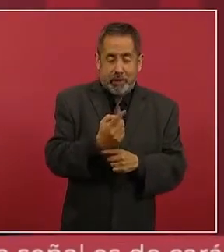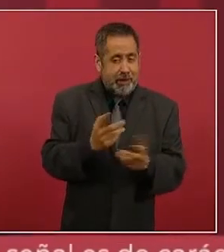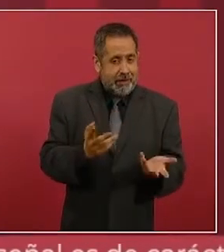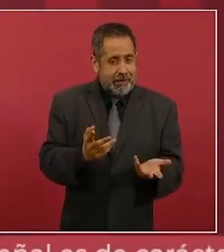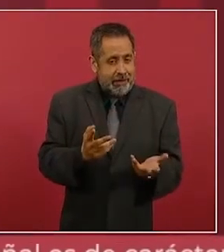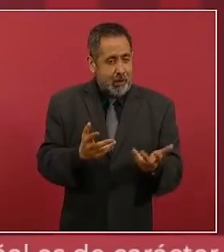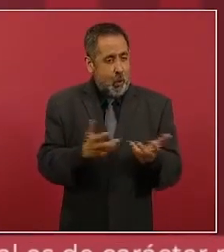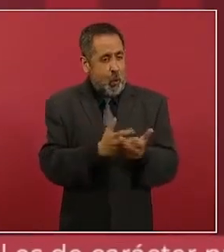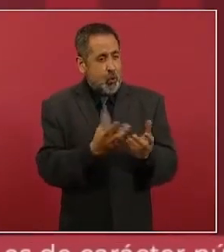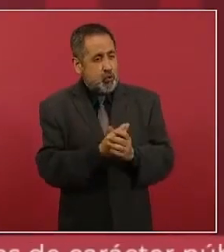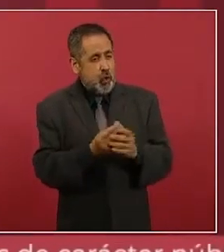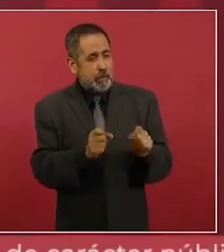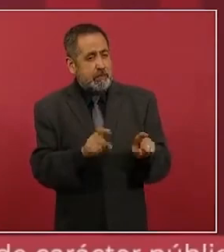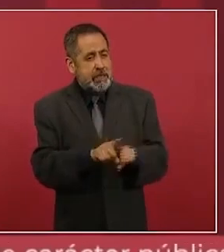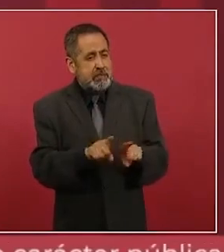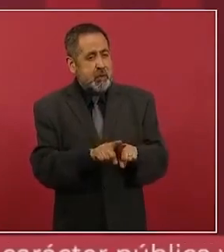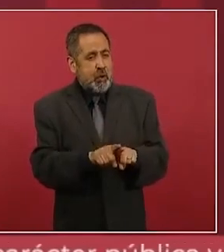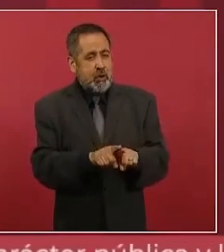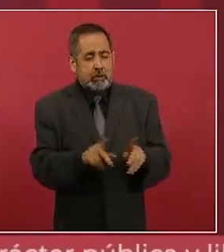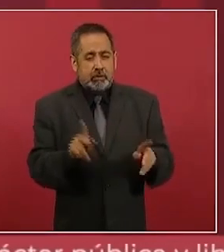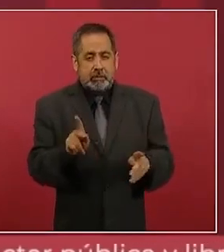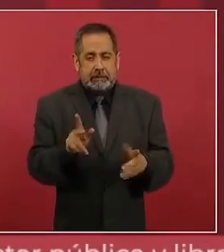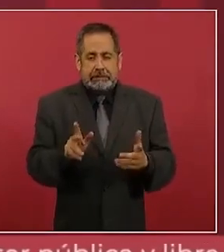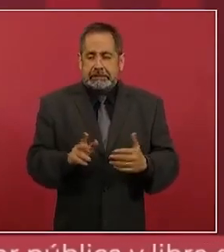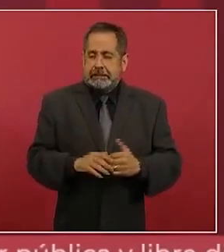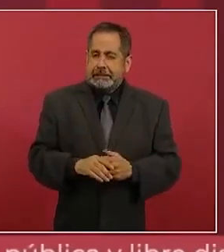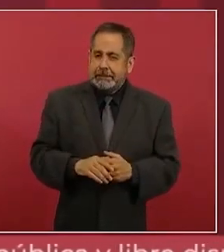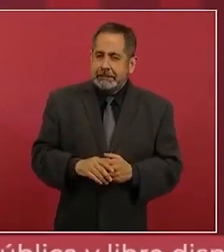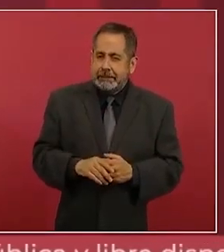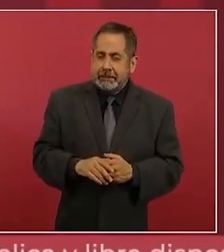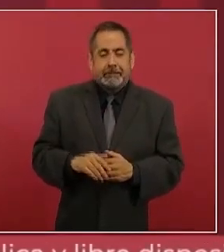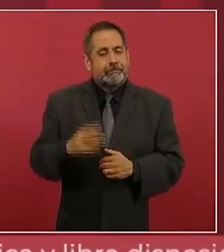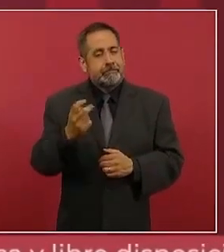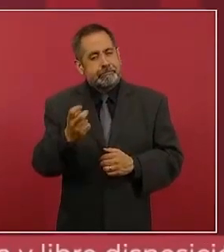y por eso qué bueno